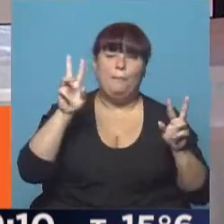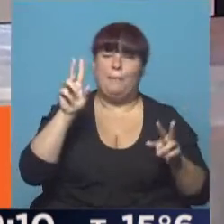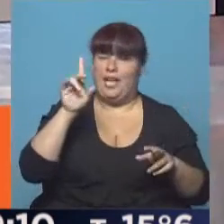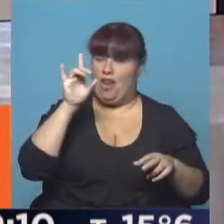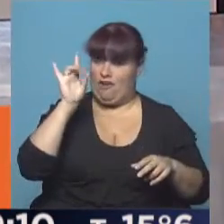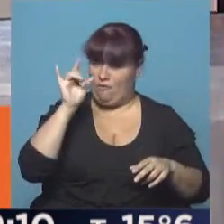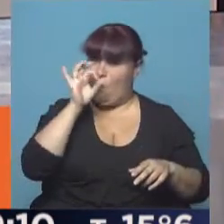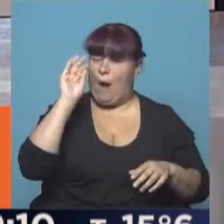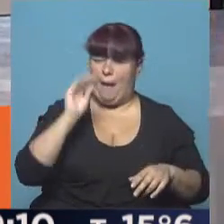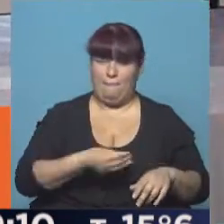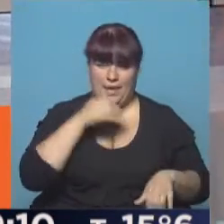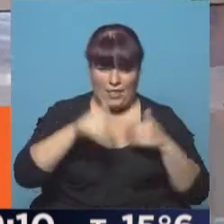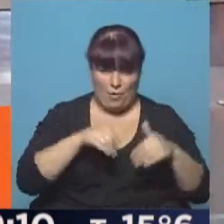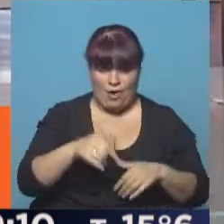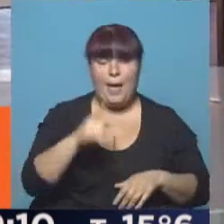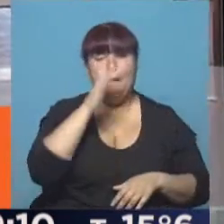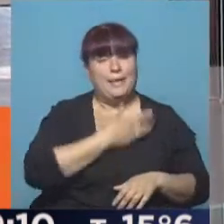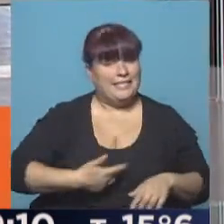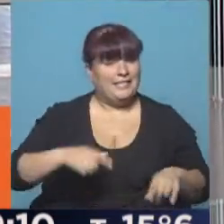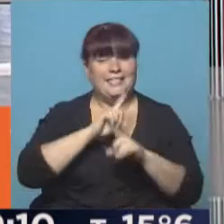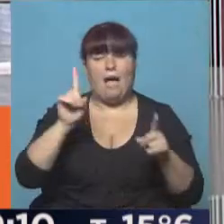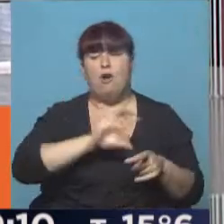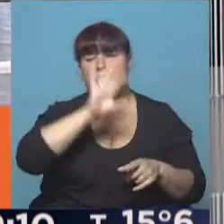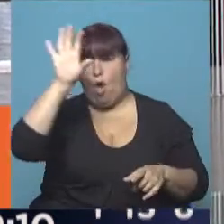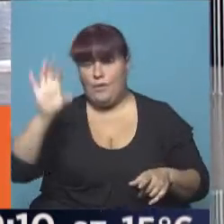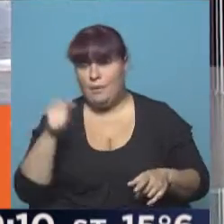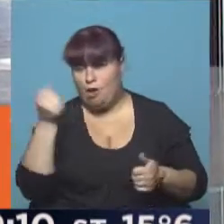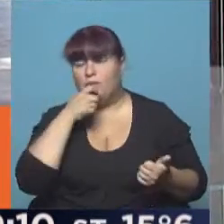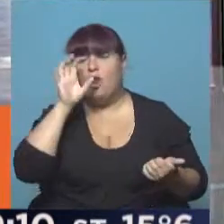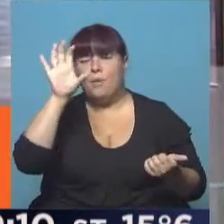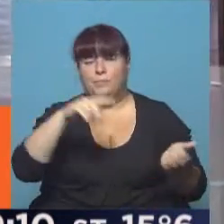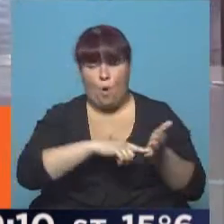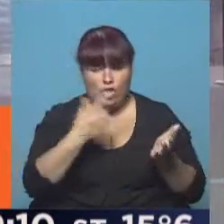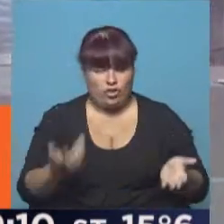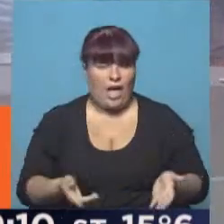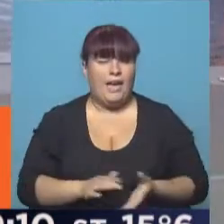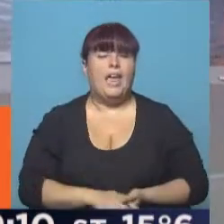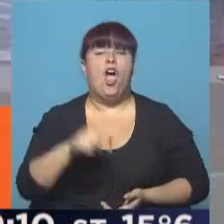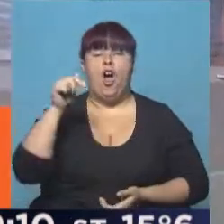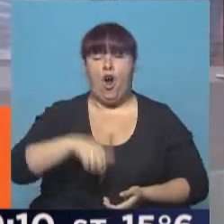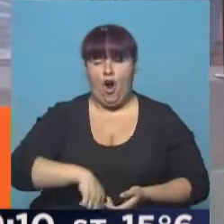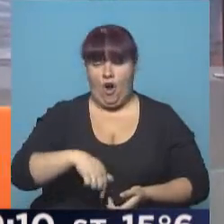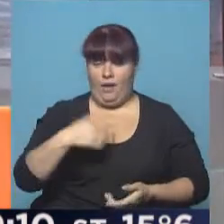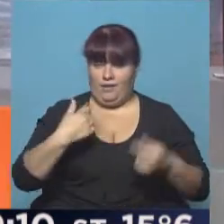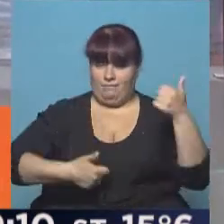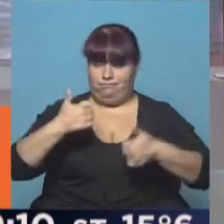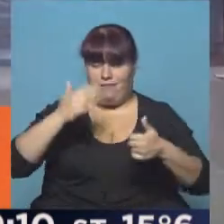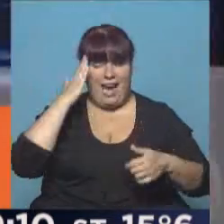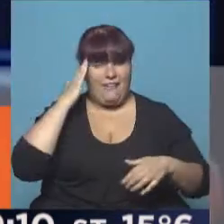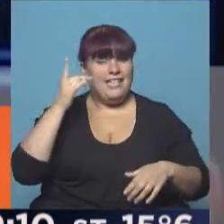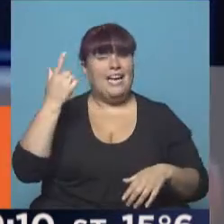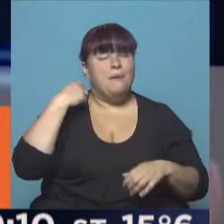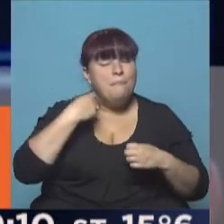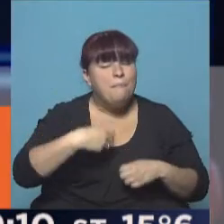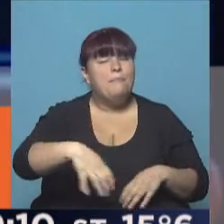acostumbrado a perder elecciones, no solo la presidencia, sino provincias relevantes como la provincia de Buenos Aires. Y hoy hay una disputa de liderazgo que recién se